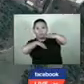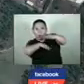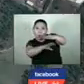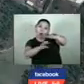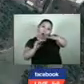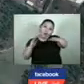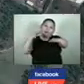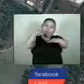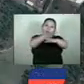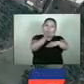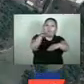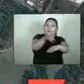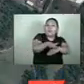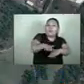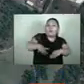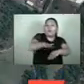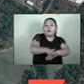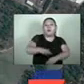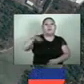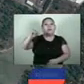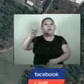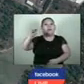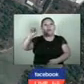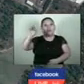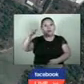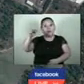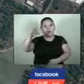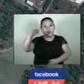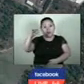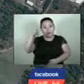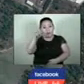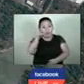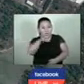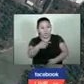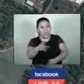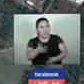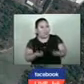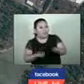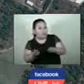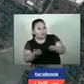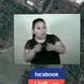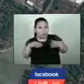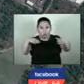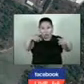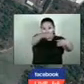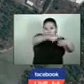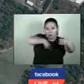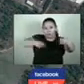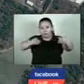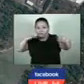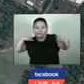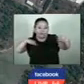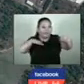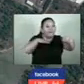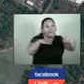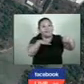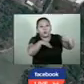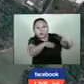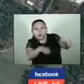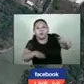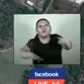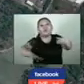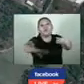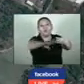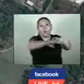importante en el sector será en el redondel Integración, lugar en el cual los automovilistas deben hacer un alto obligatorio para ingresar al